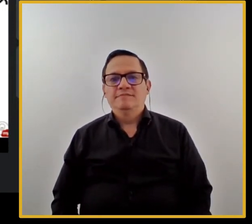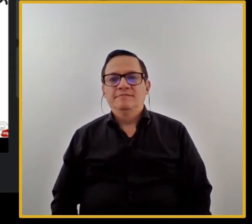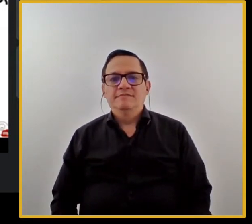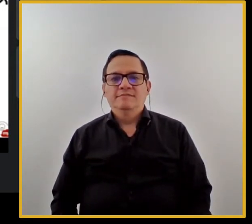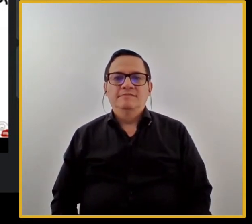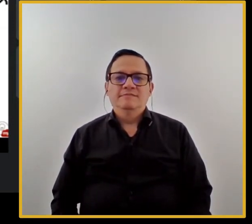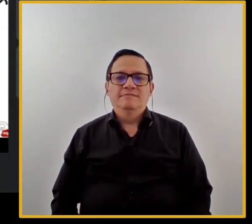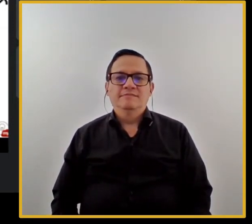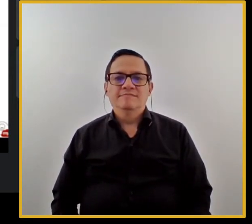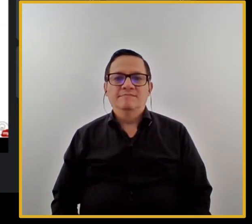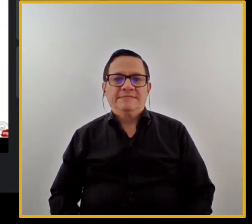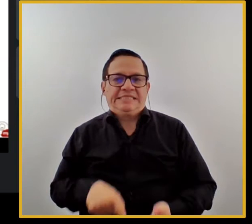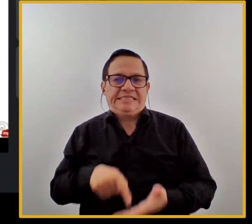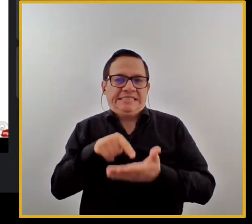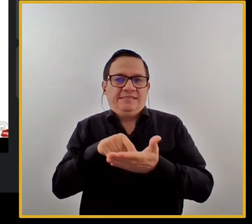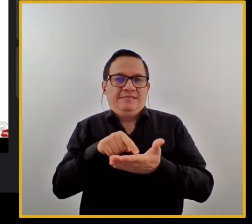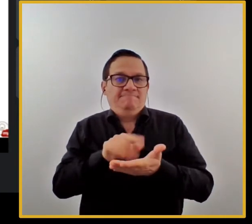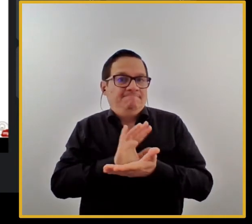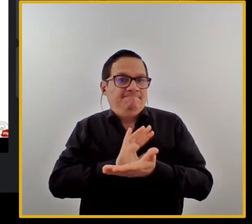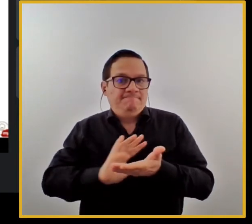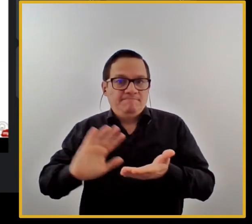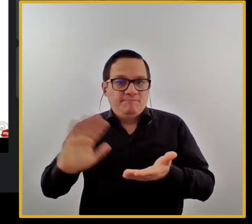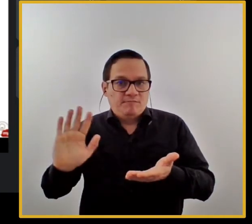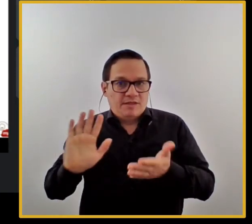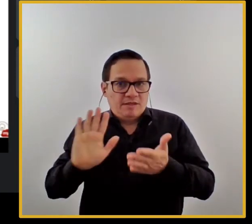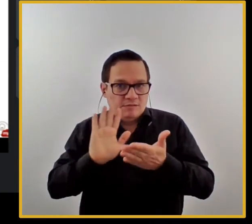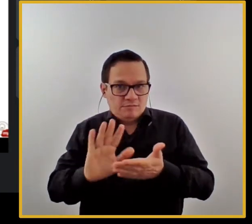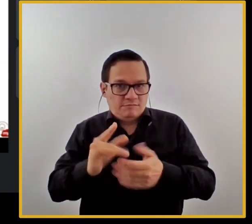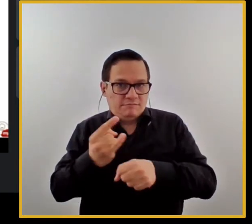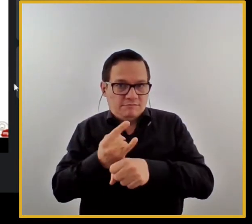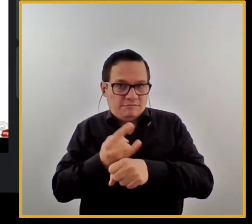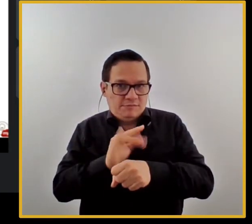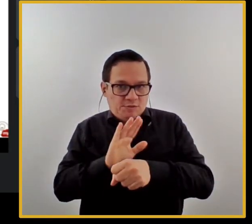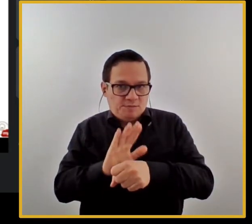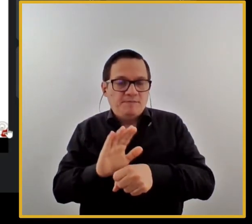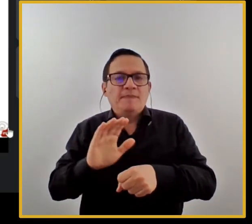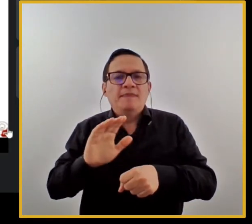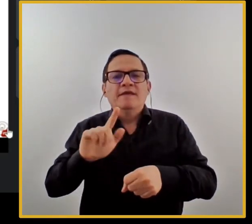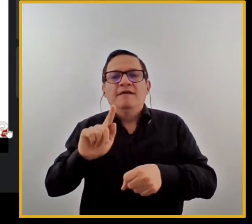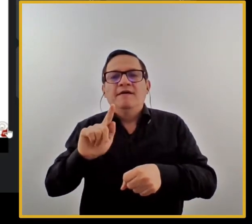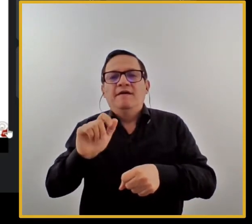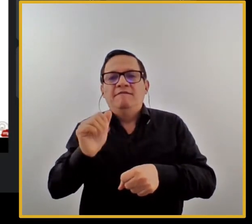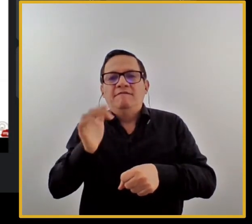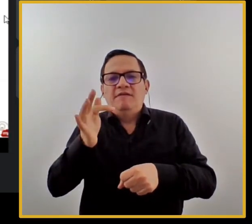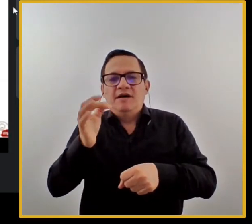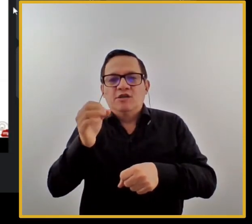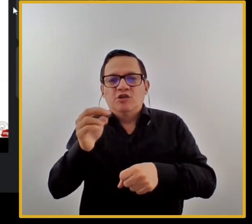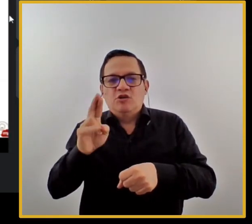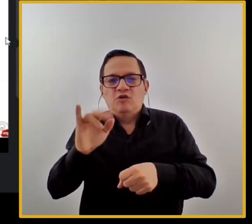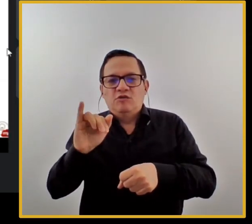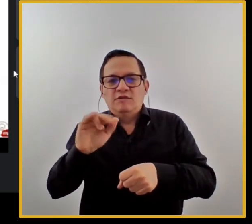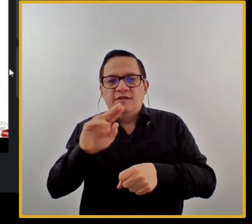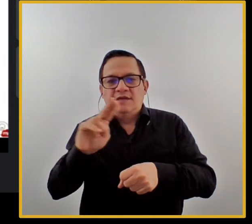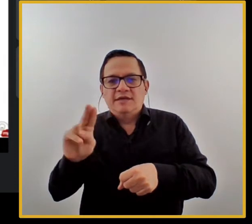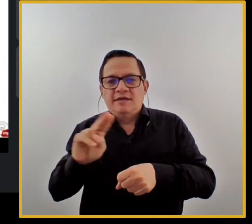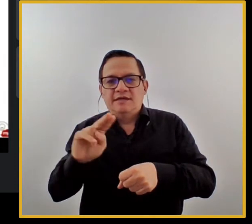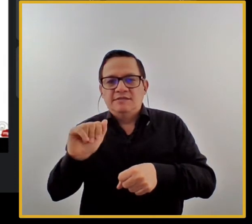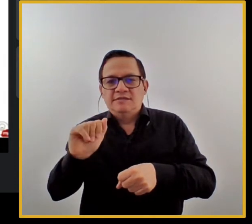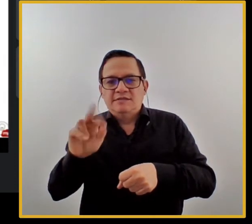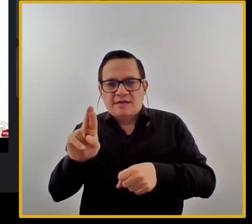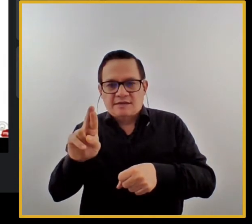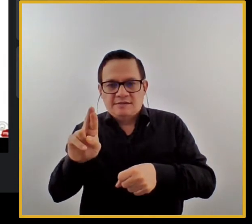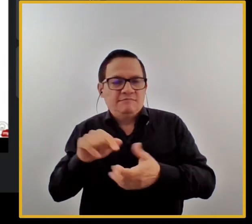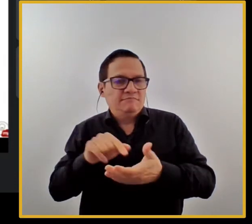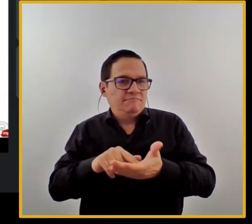Entonces, allí, después de haber factorizado, ¿cierto? Entonces, nosotros, pues, tenemos allí